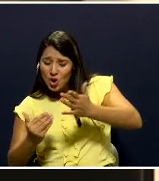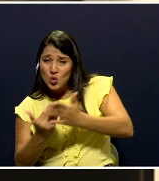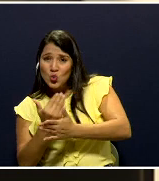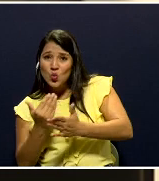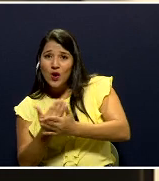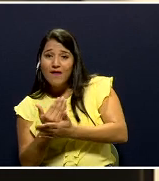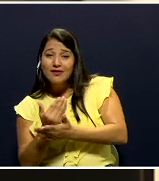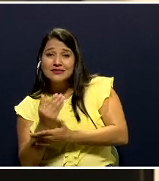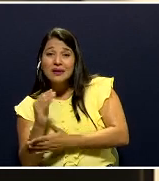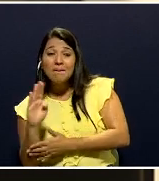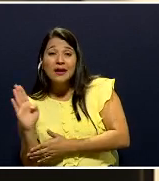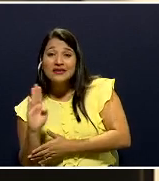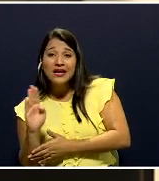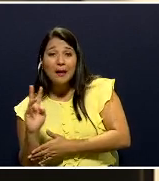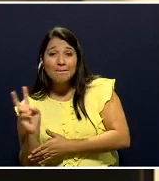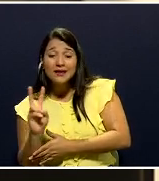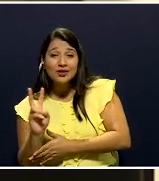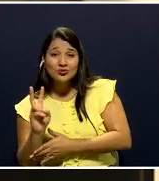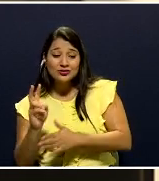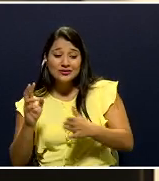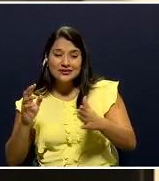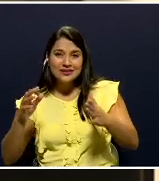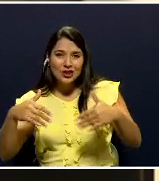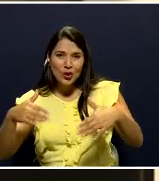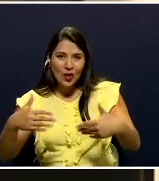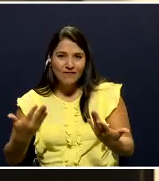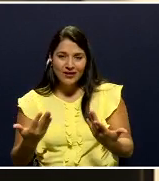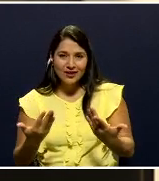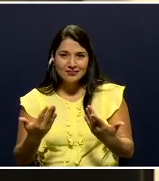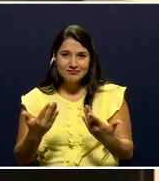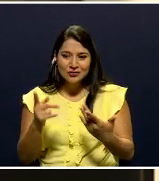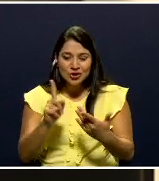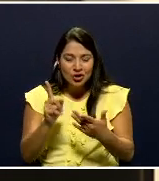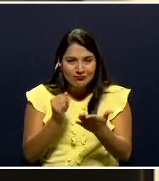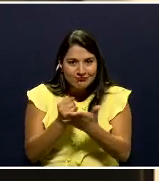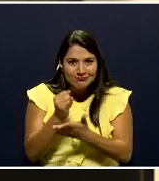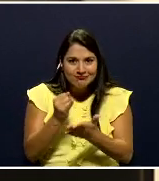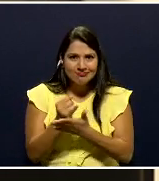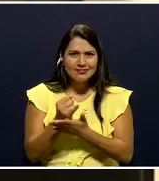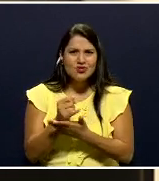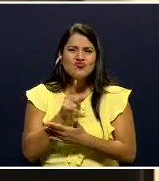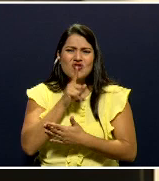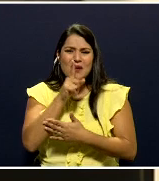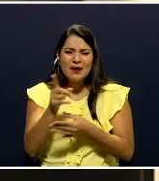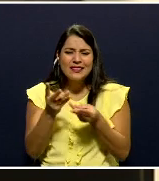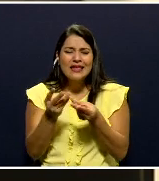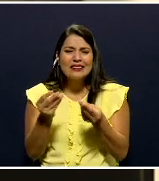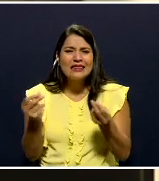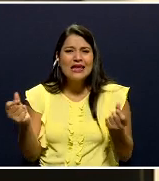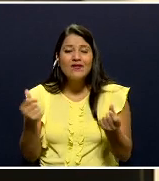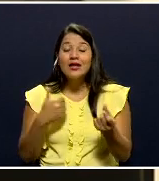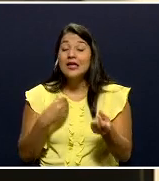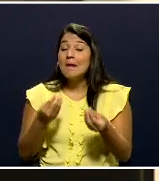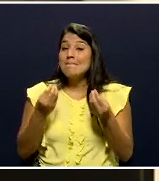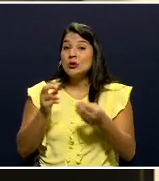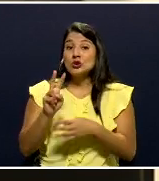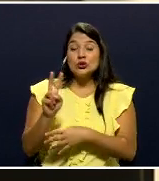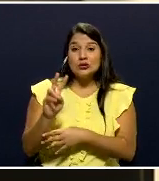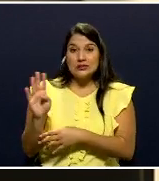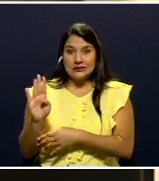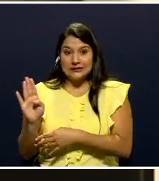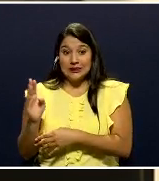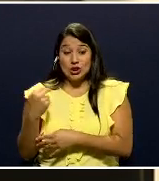sido descritos. La diversidad microbiana que tenemos en la faz de la Tierra es realmente impresionante. Tenemos